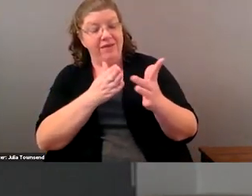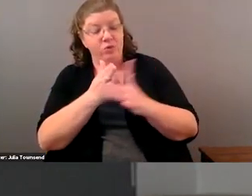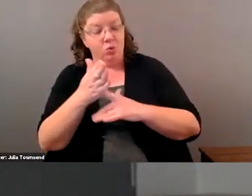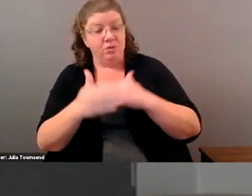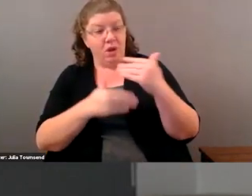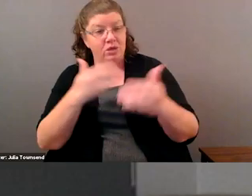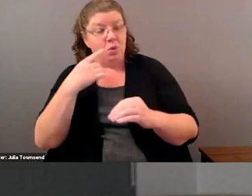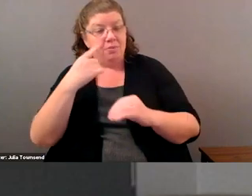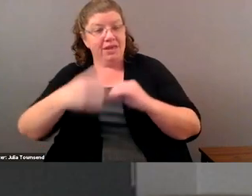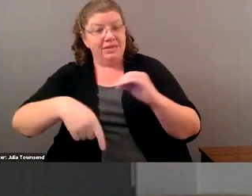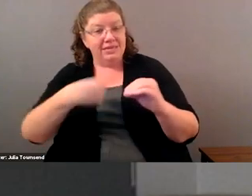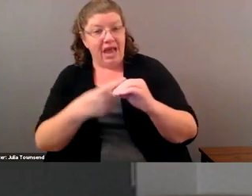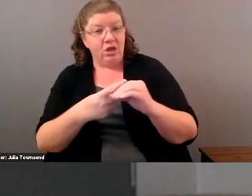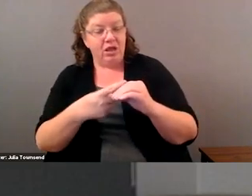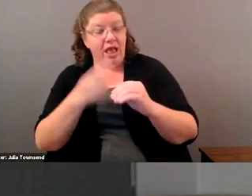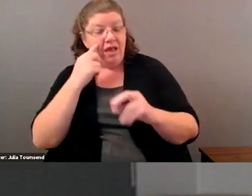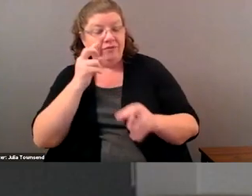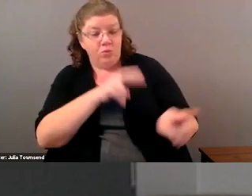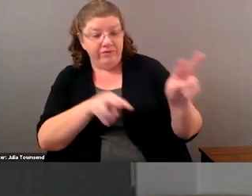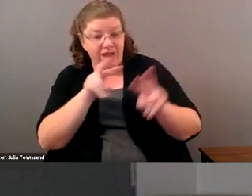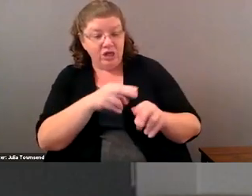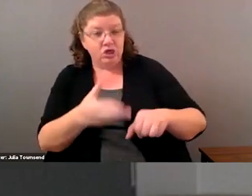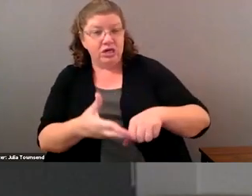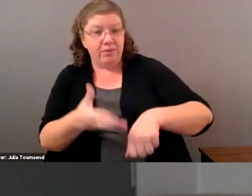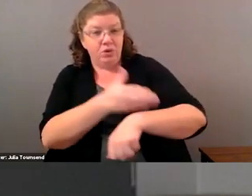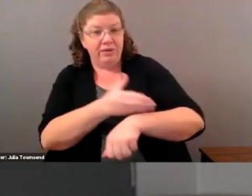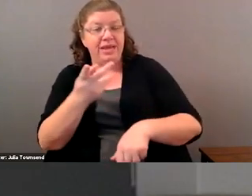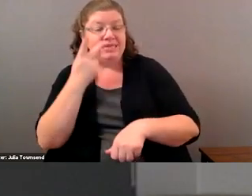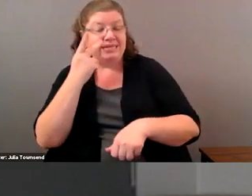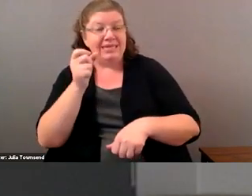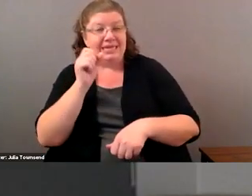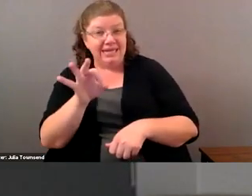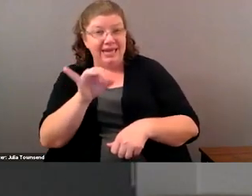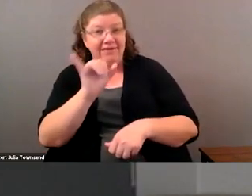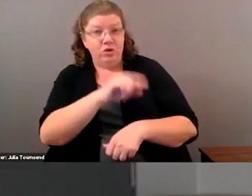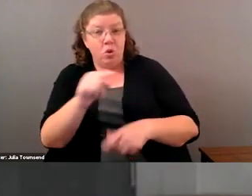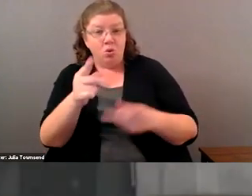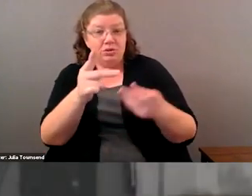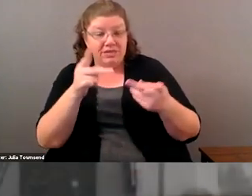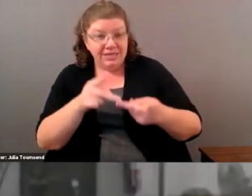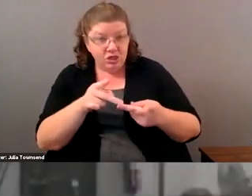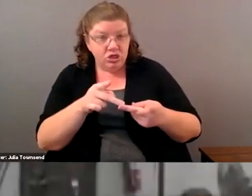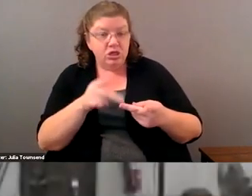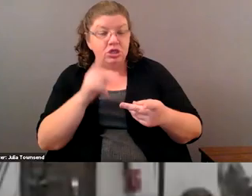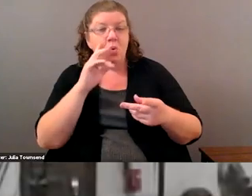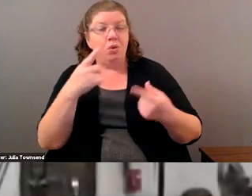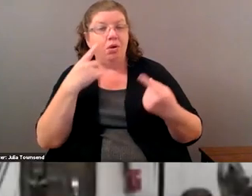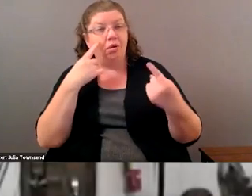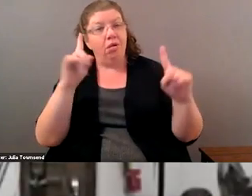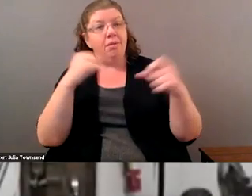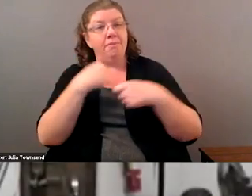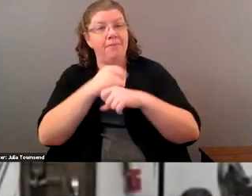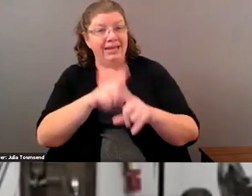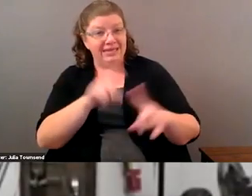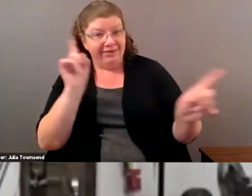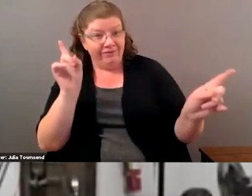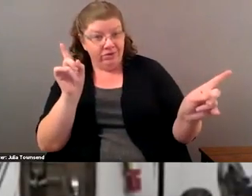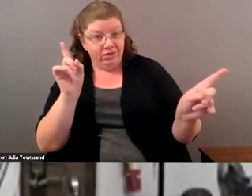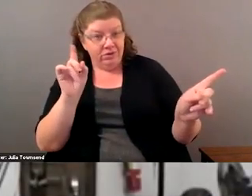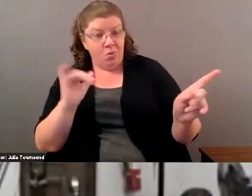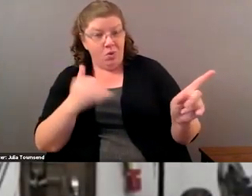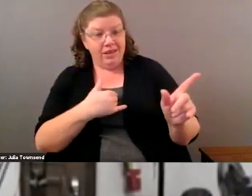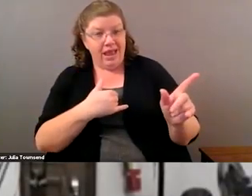creo que está usted preguntándose a través de este proceso vamos a estar haciendo un círculo de reflexión y de mejora y ver si